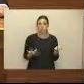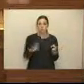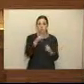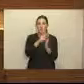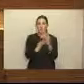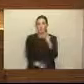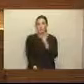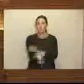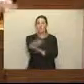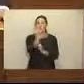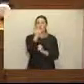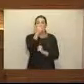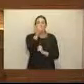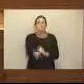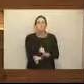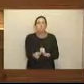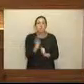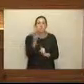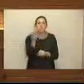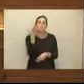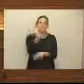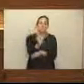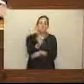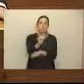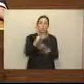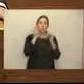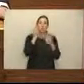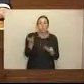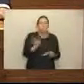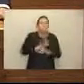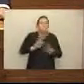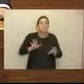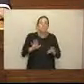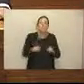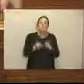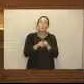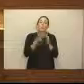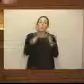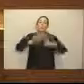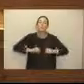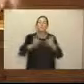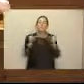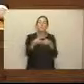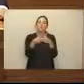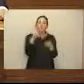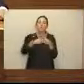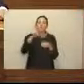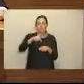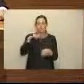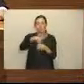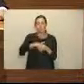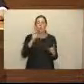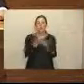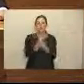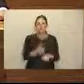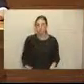que formuló alguien y que presentó alguien en el Senado por un pacto con algún grupo político que luego aquí votó en contra.